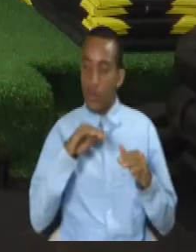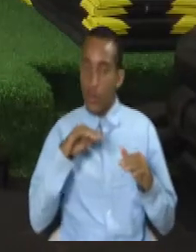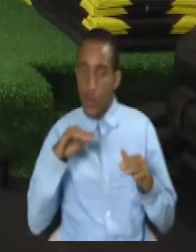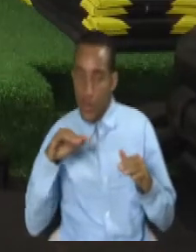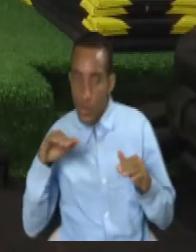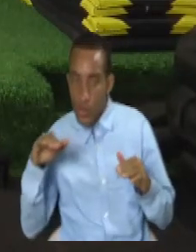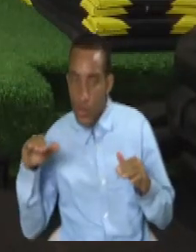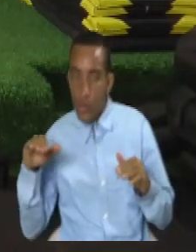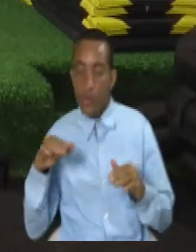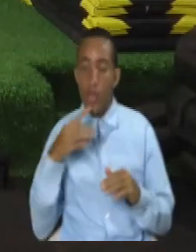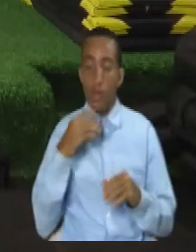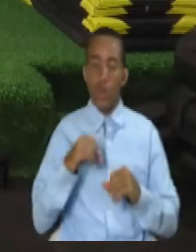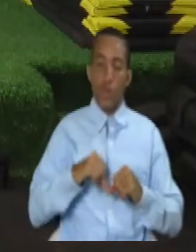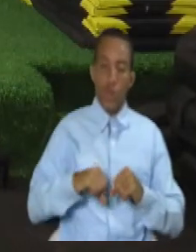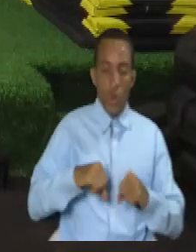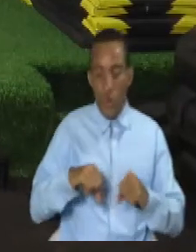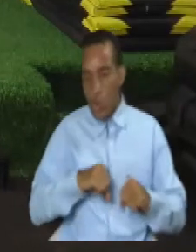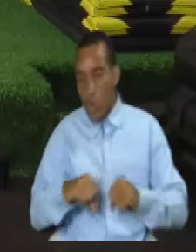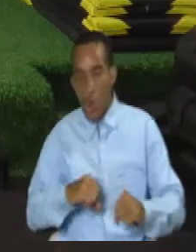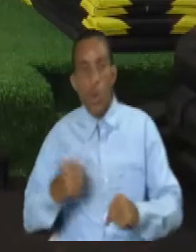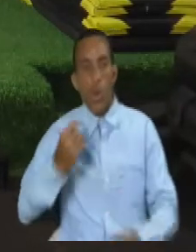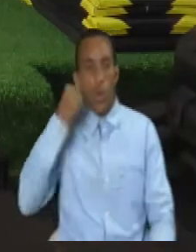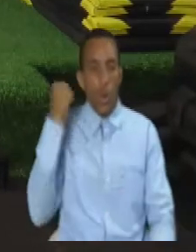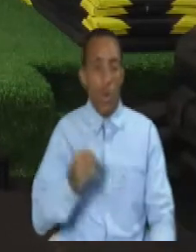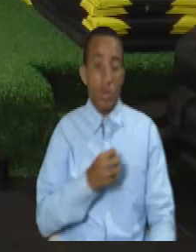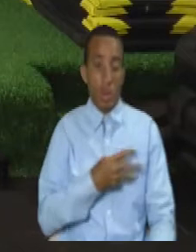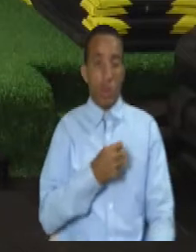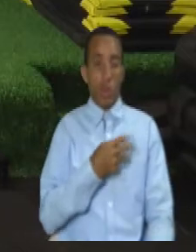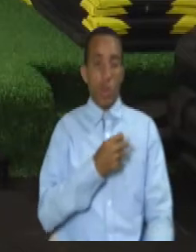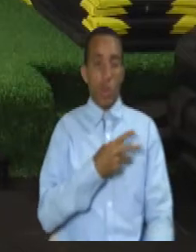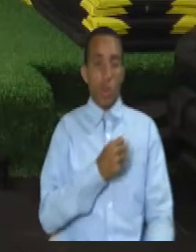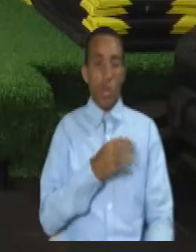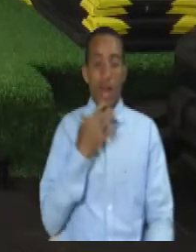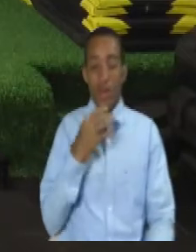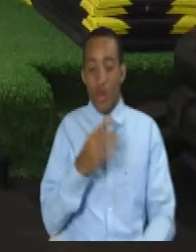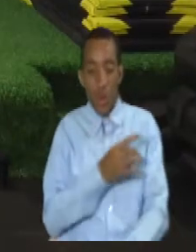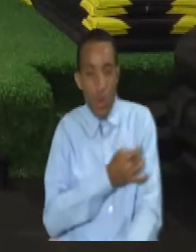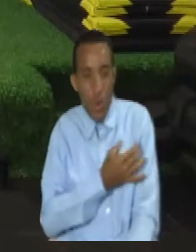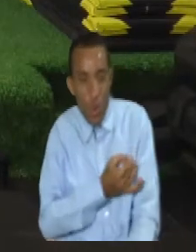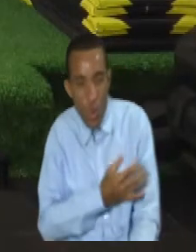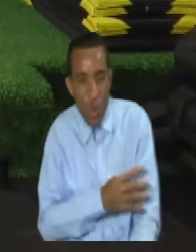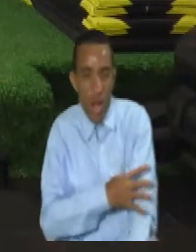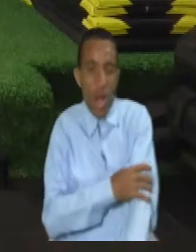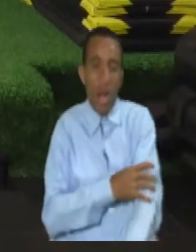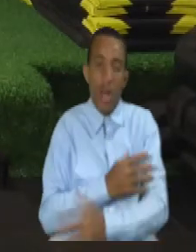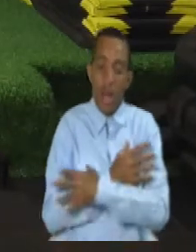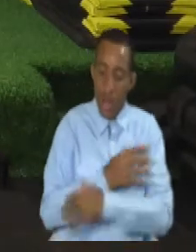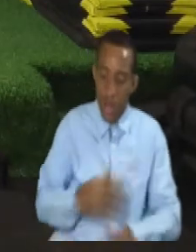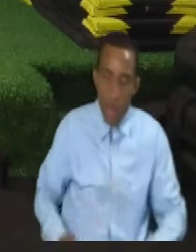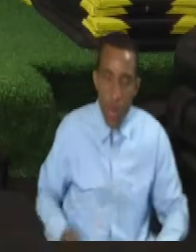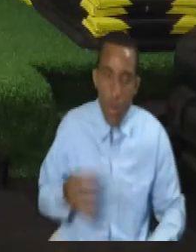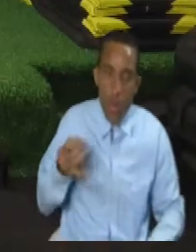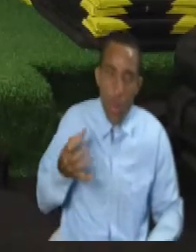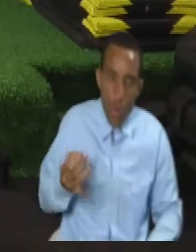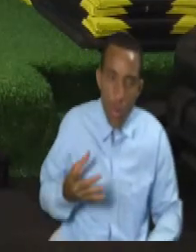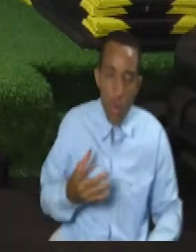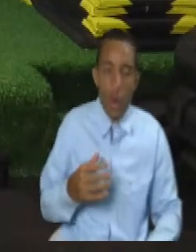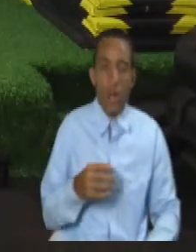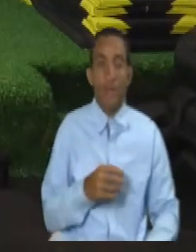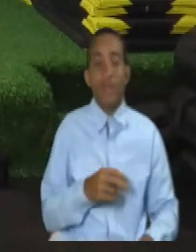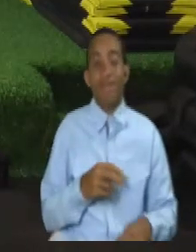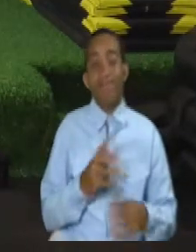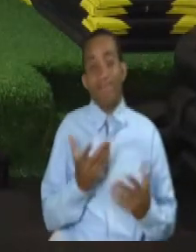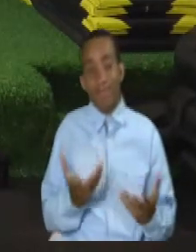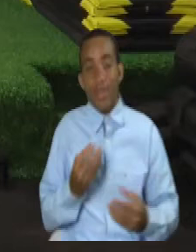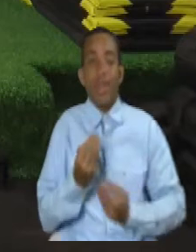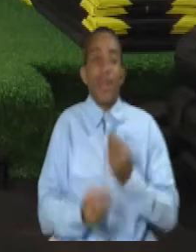fuerte, un entrenamiento que de pronto los músculos duelan, que de pronto tengo mucha tensión muscular. Entonces, ¿qué va a